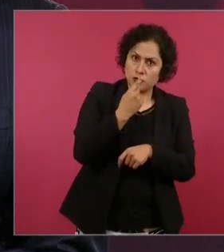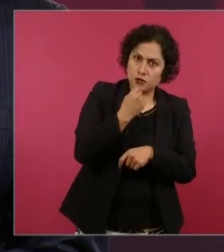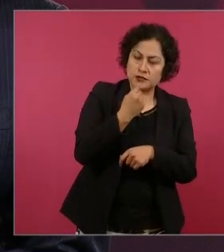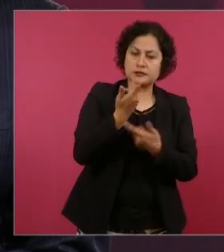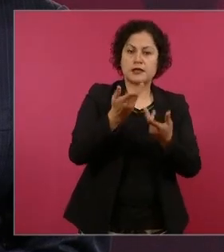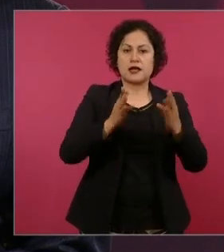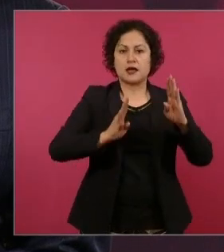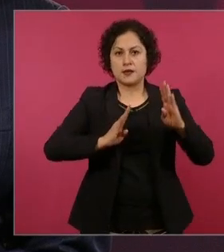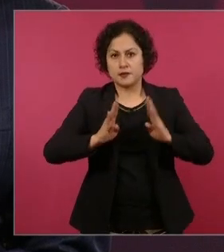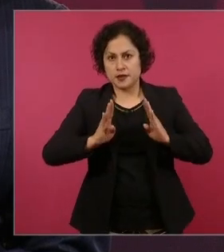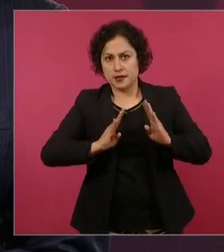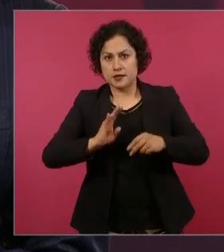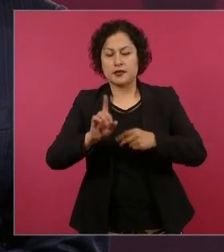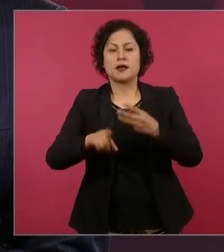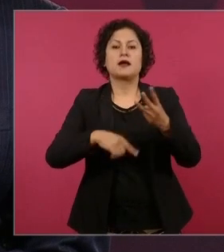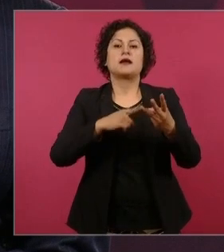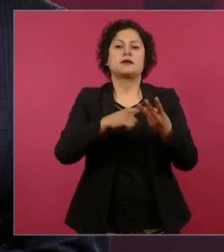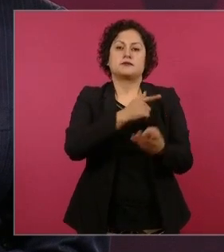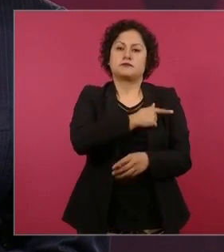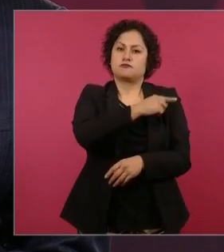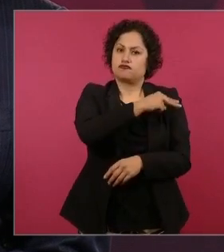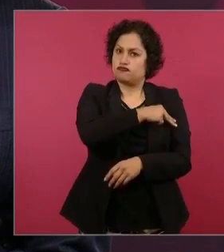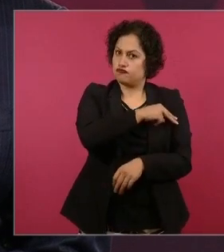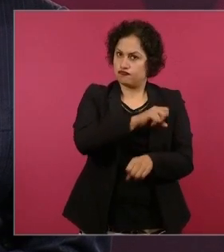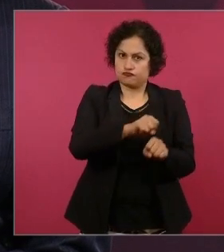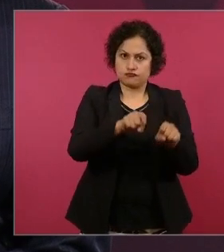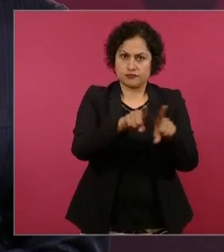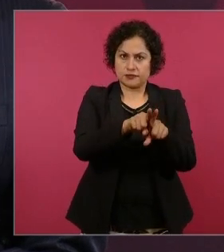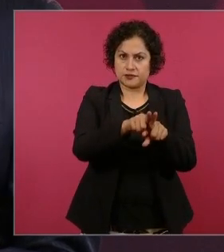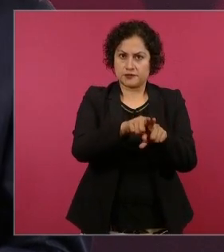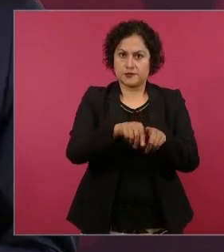incluidos guardias nacionales,